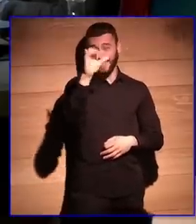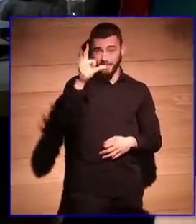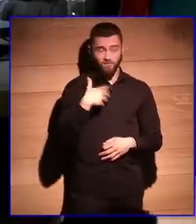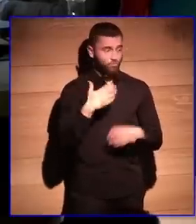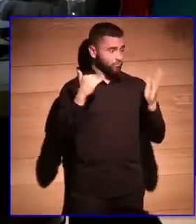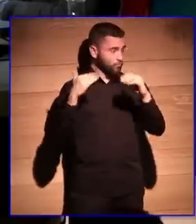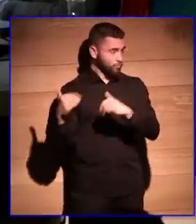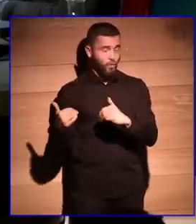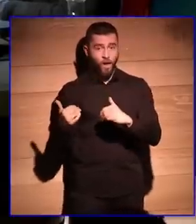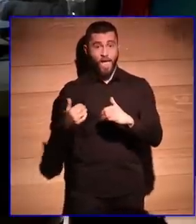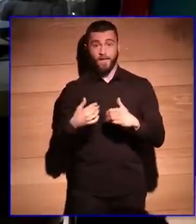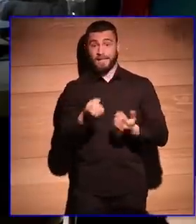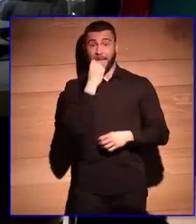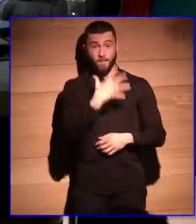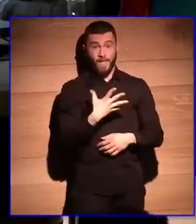bien... Tal cual.